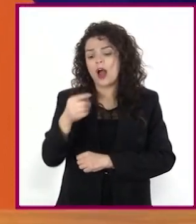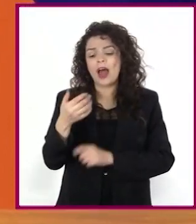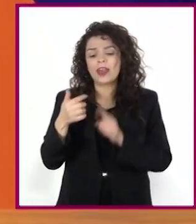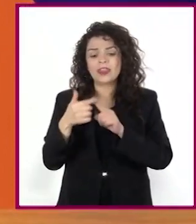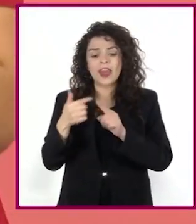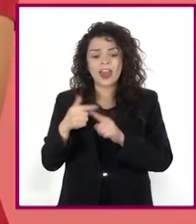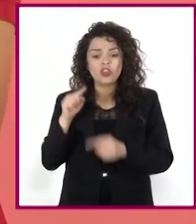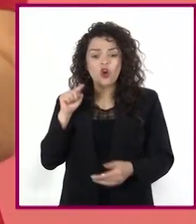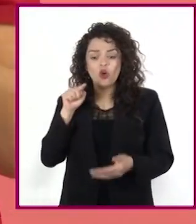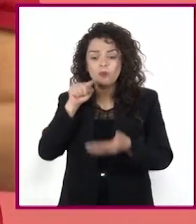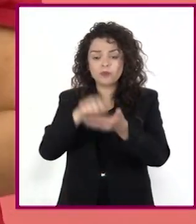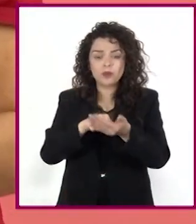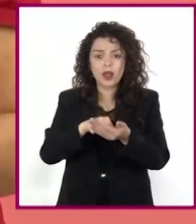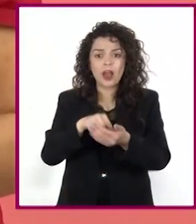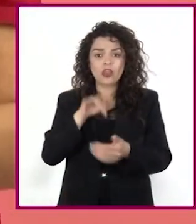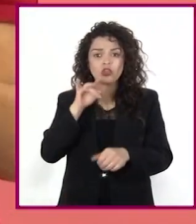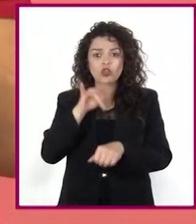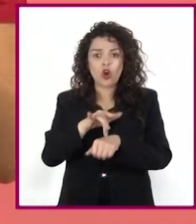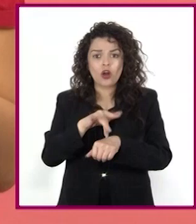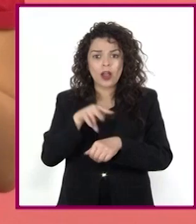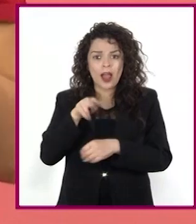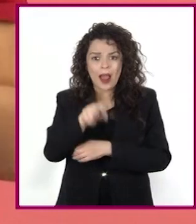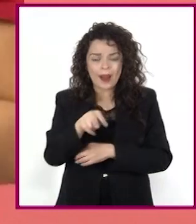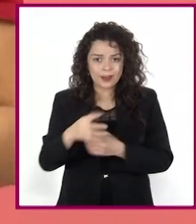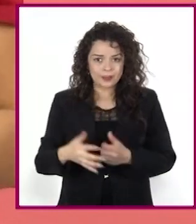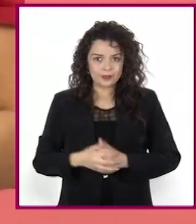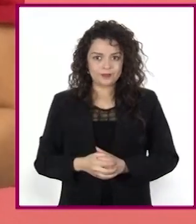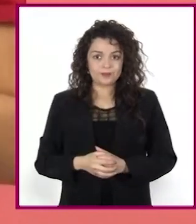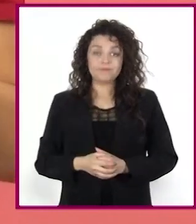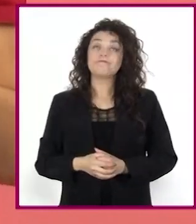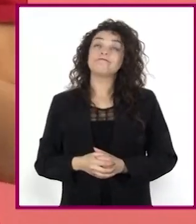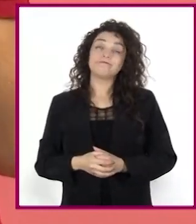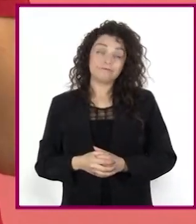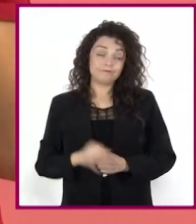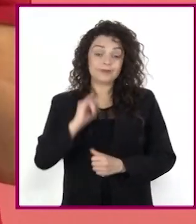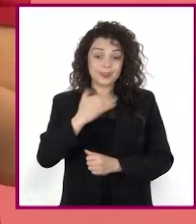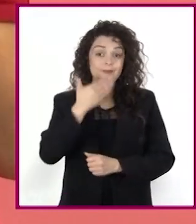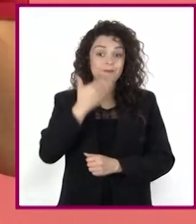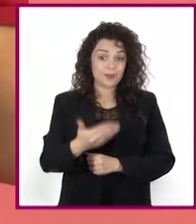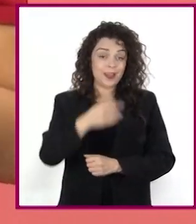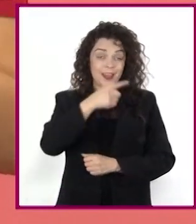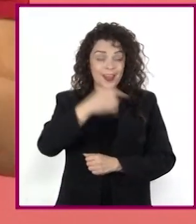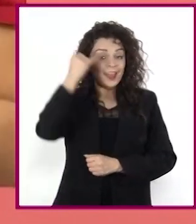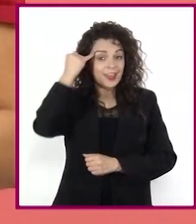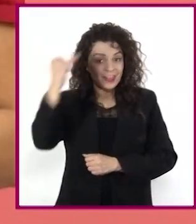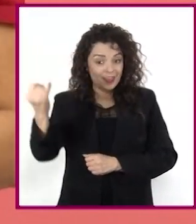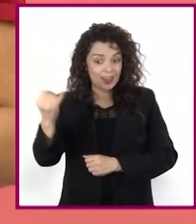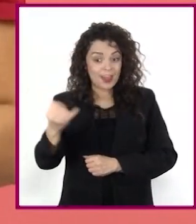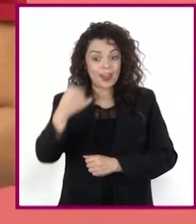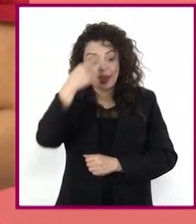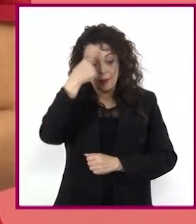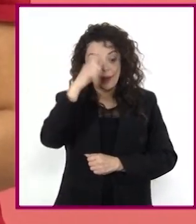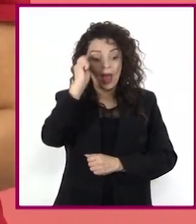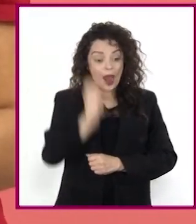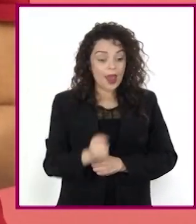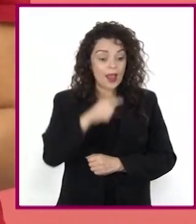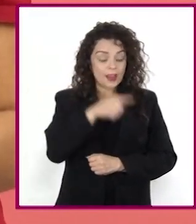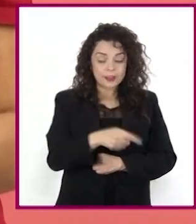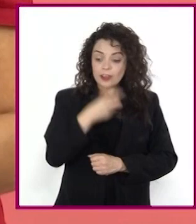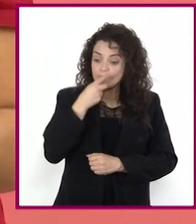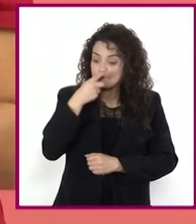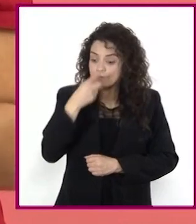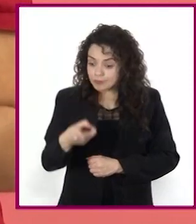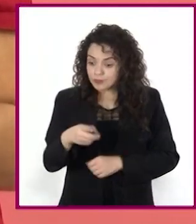contactos. Captaste bien la idea. Para que un texto sea adecuado, también hay que considerar la intención del emisor. En nuestro ejemplo